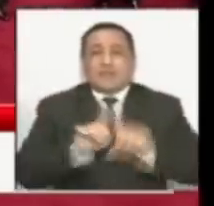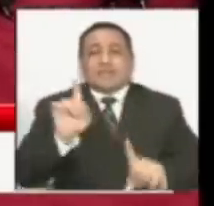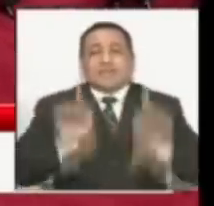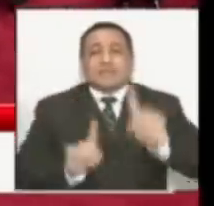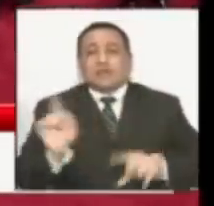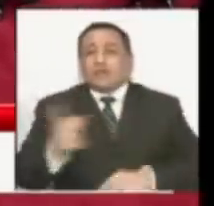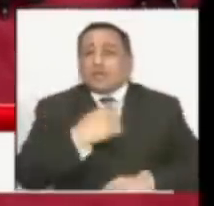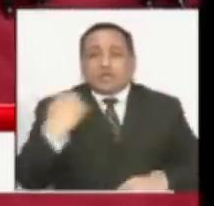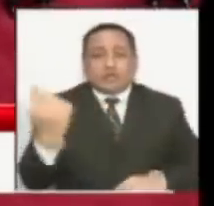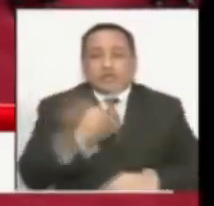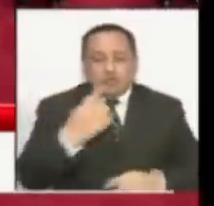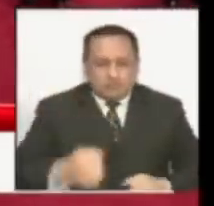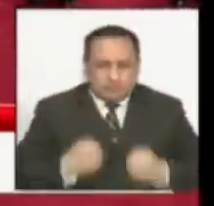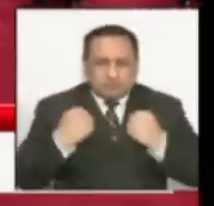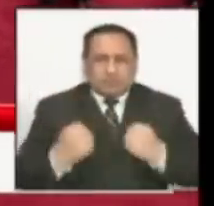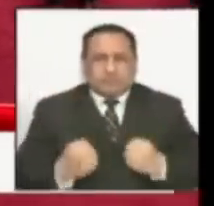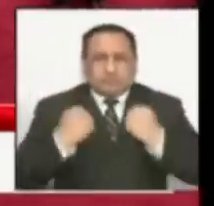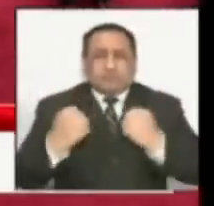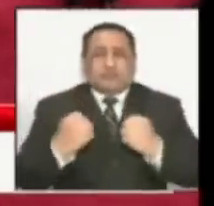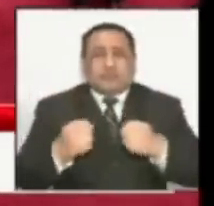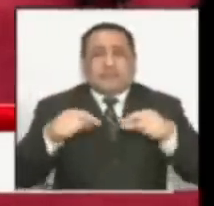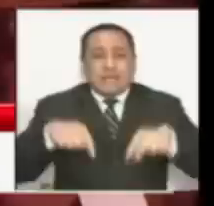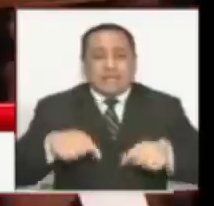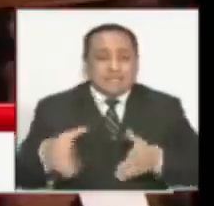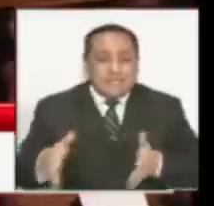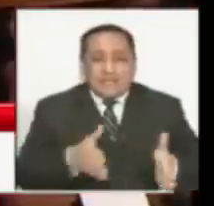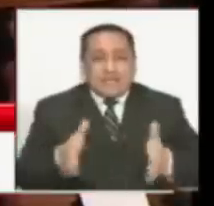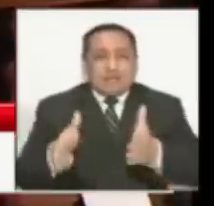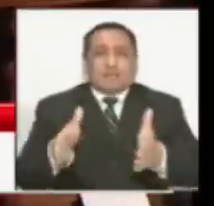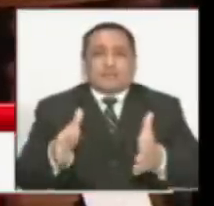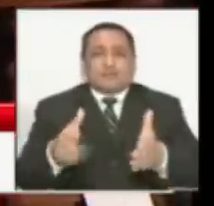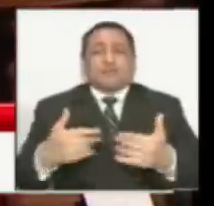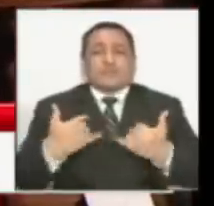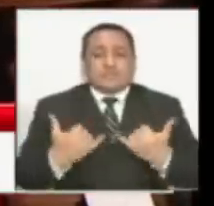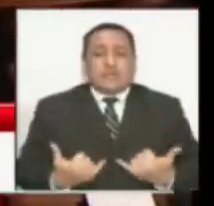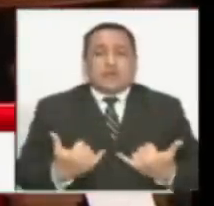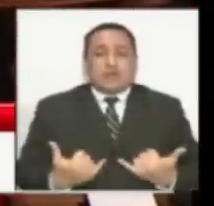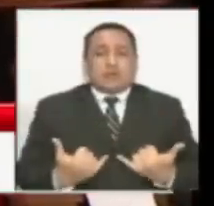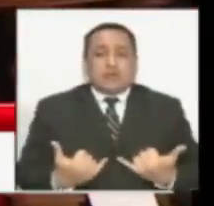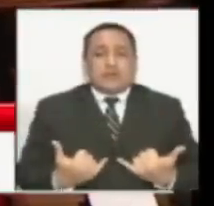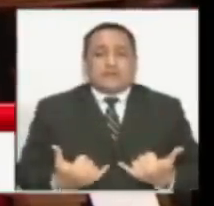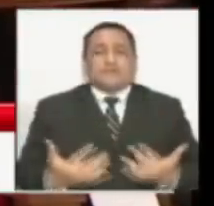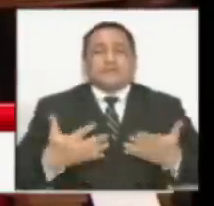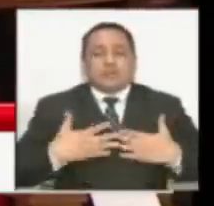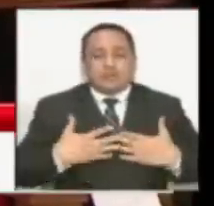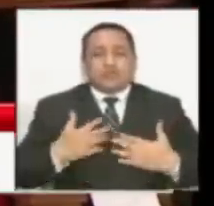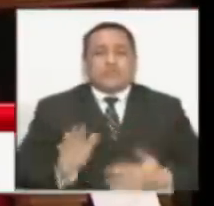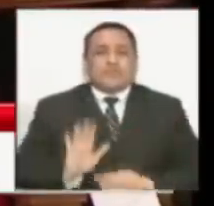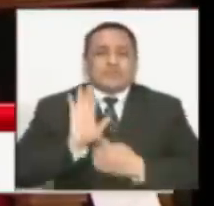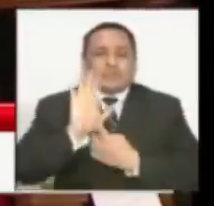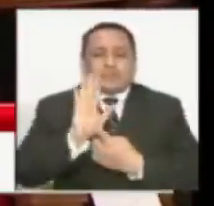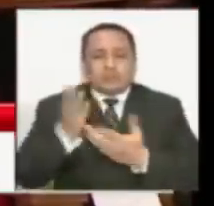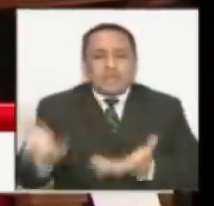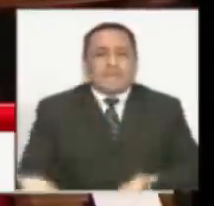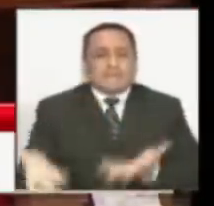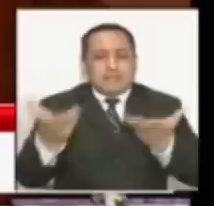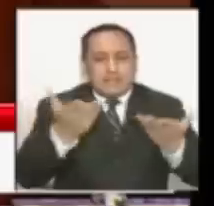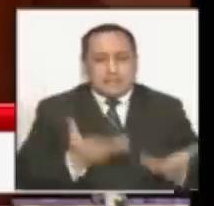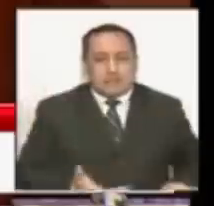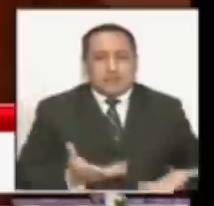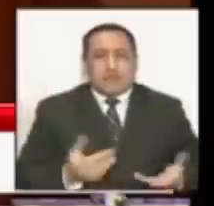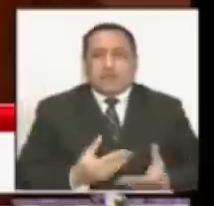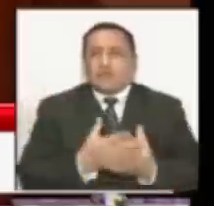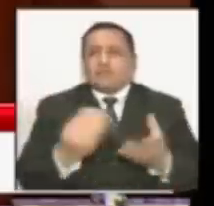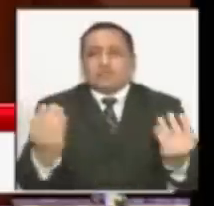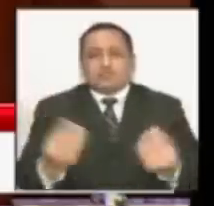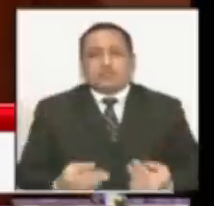que todos debemos combatir. En este sentido, desde ahora lanzamos una invitación a